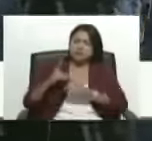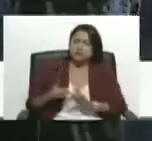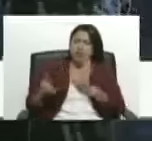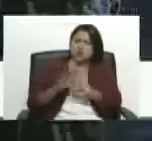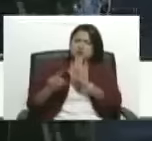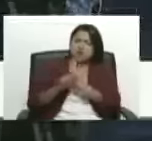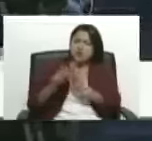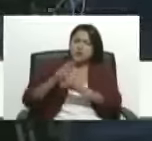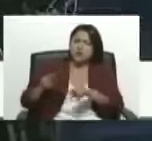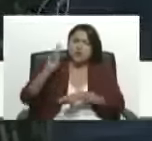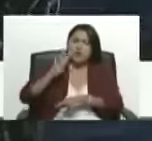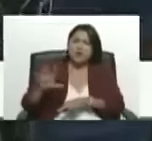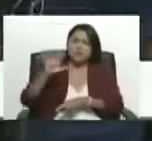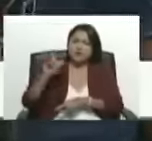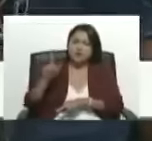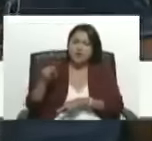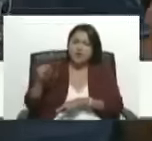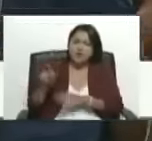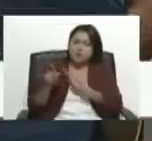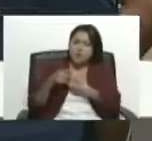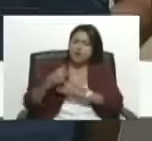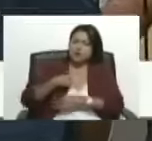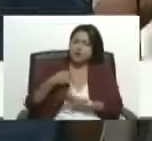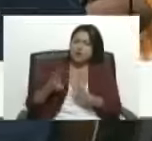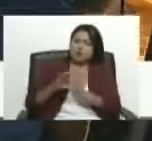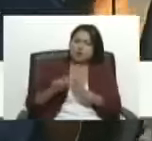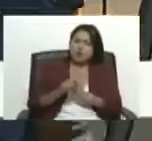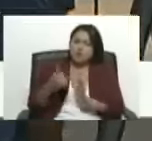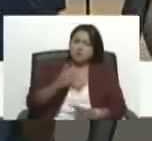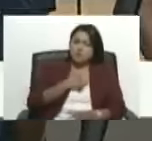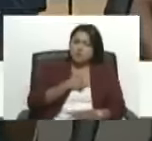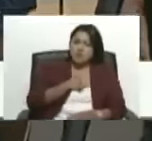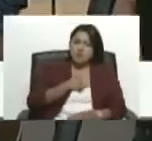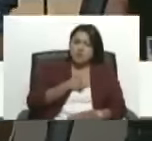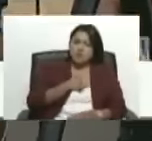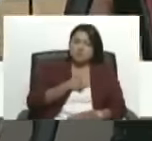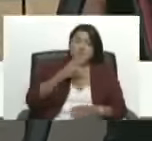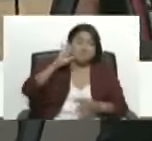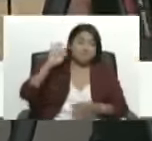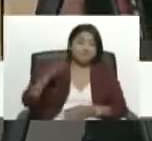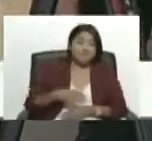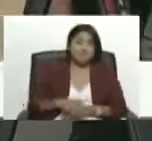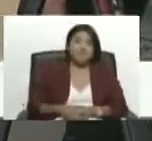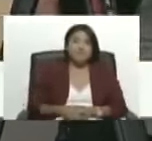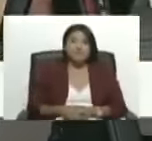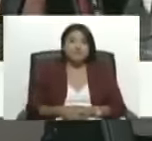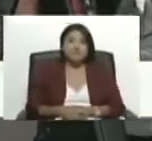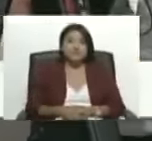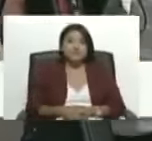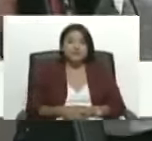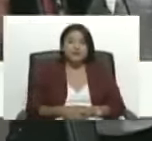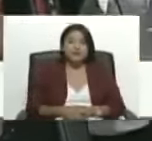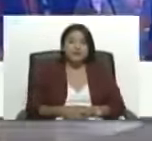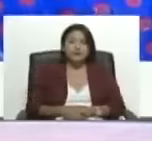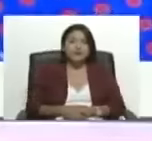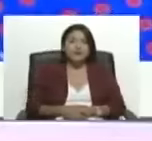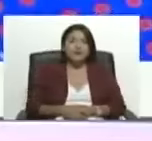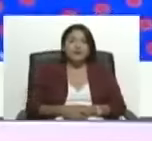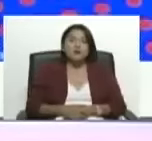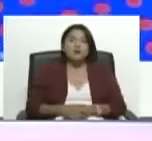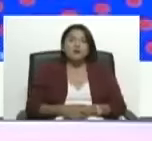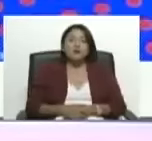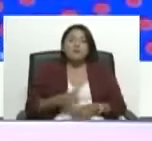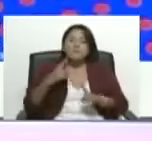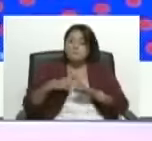República Bolivariana de Venezuela, insólito, donde pretende además sustituirse en la soberanía popular